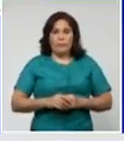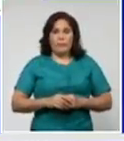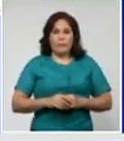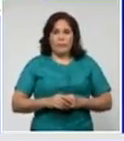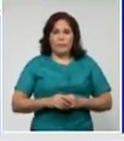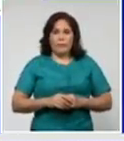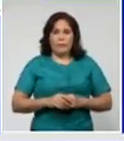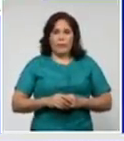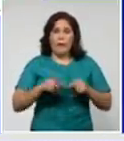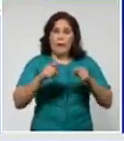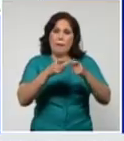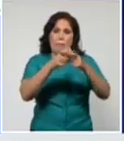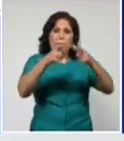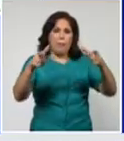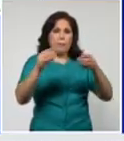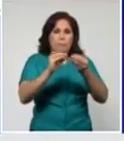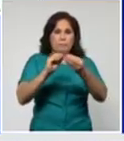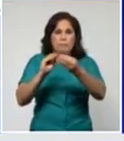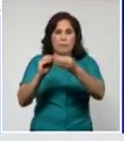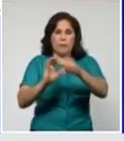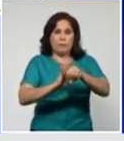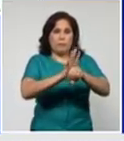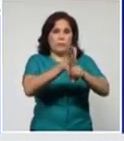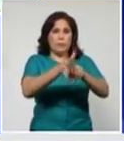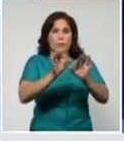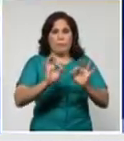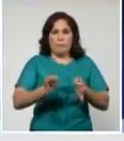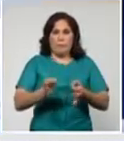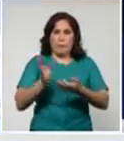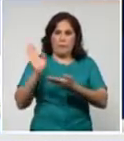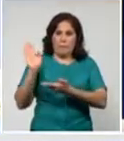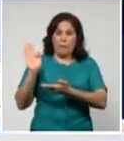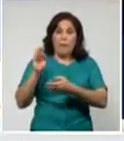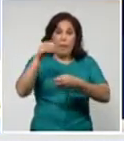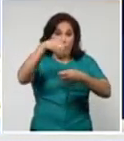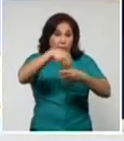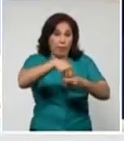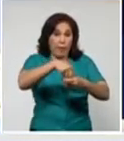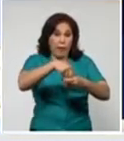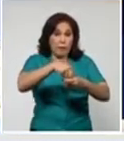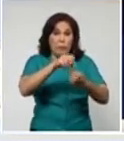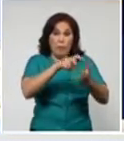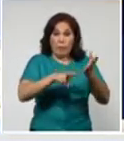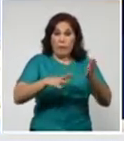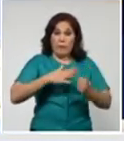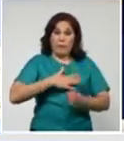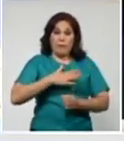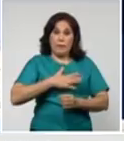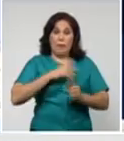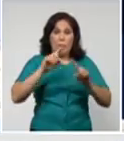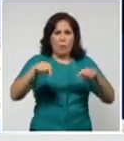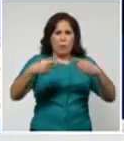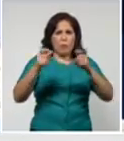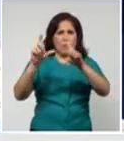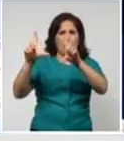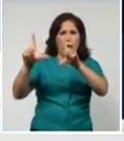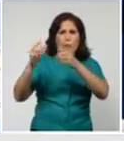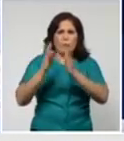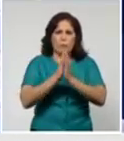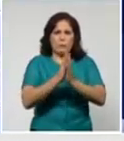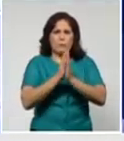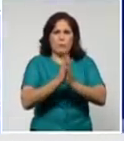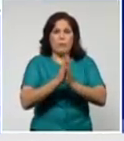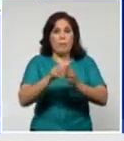está la mayor transmisión de la enfermedad. Y dentro de este territorio, la próxima, Gillian, pues ahí tenemos La